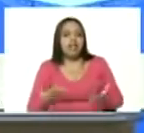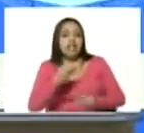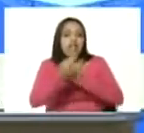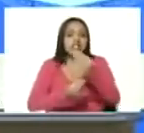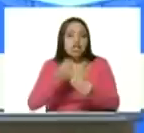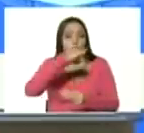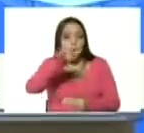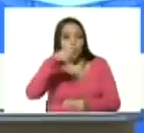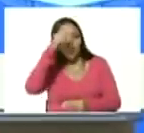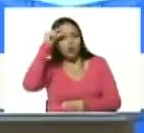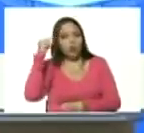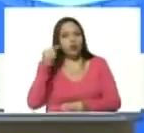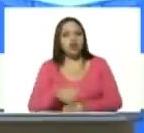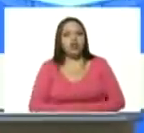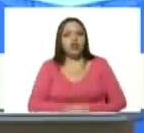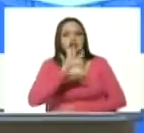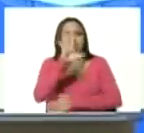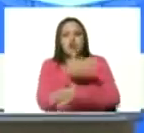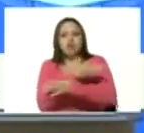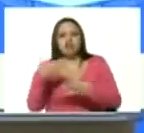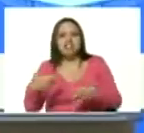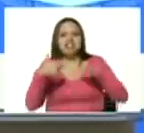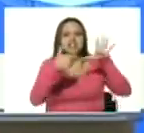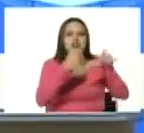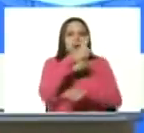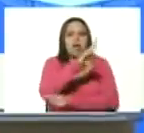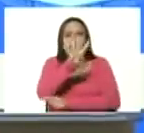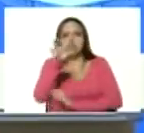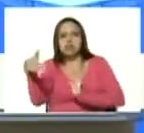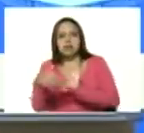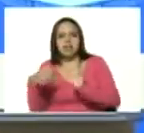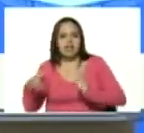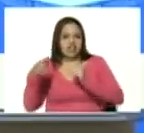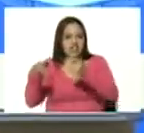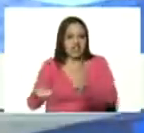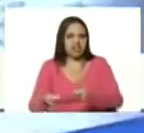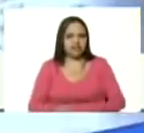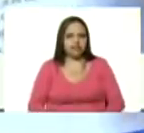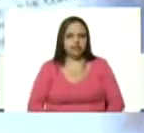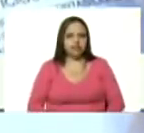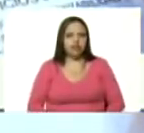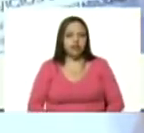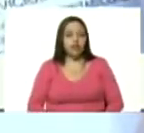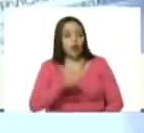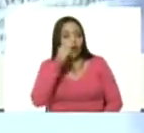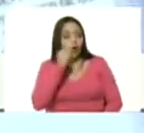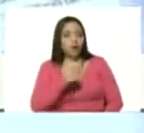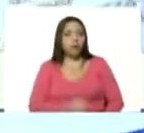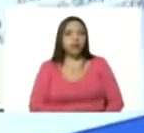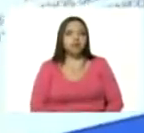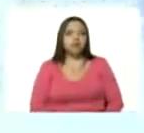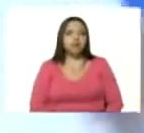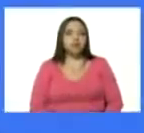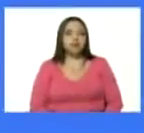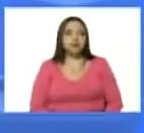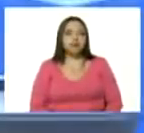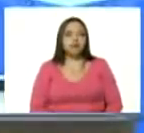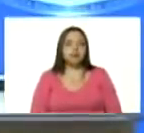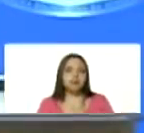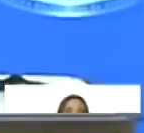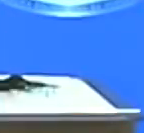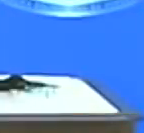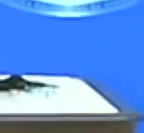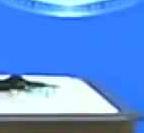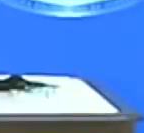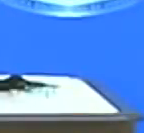5 millones 614 mil que le van a dar. Para Freddy Guevara y Alberto Federico Ravel, 5 millones... nombran una cosa que